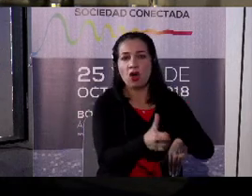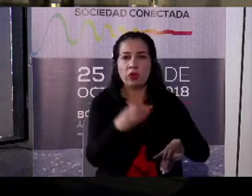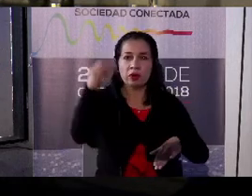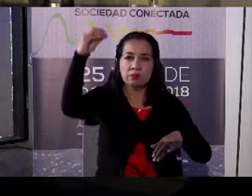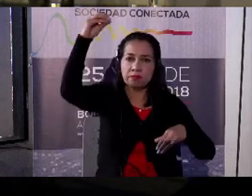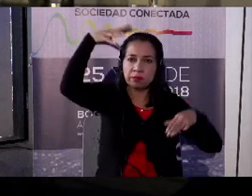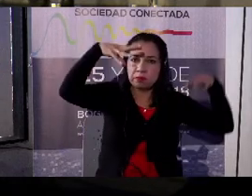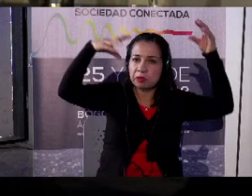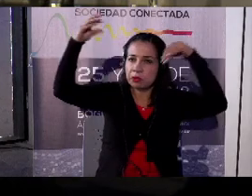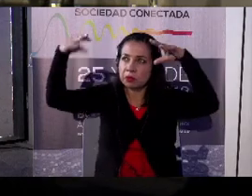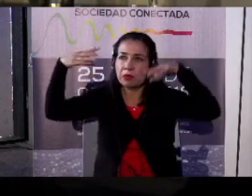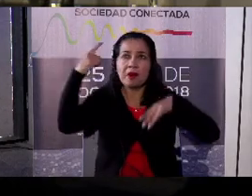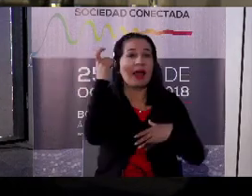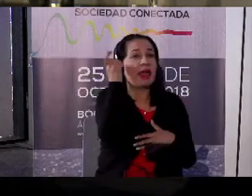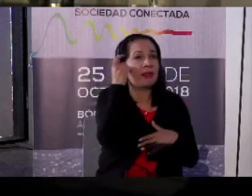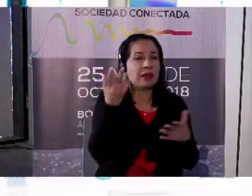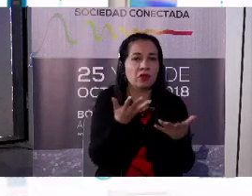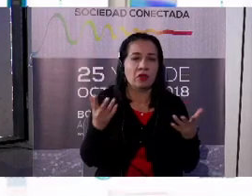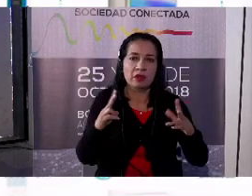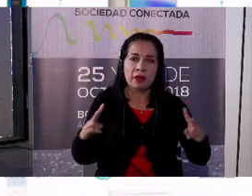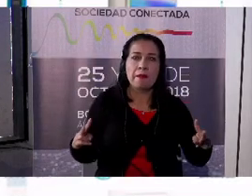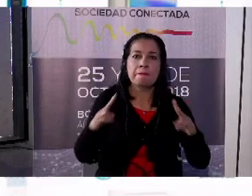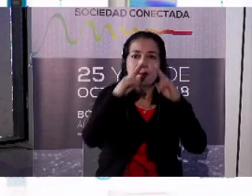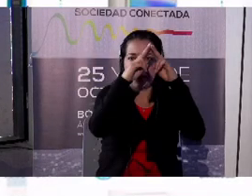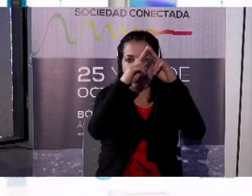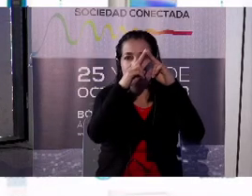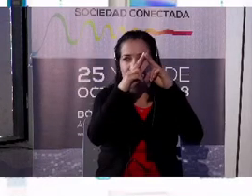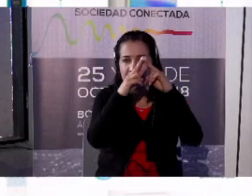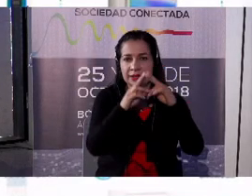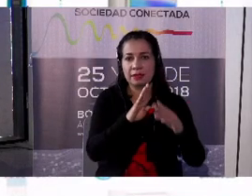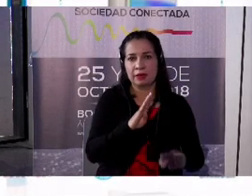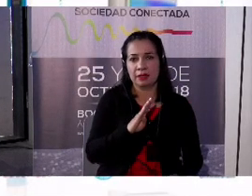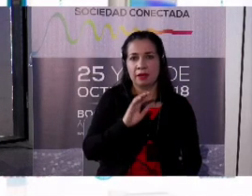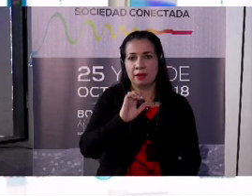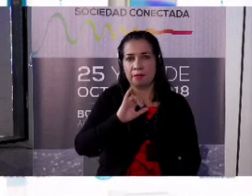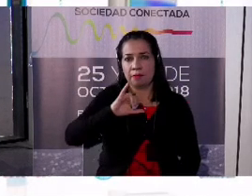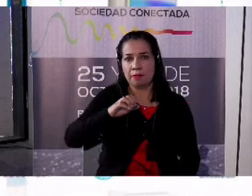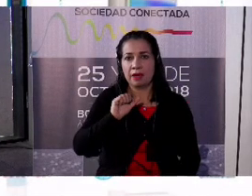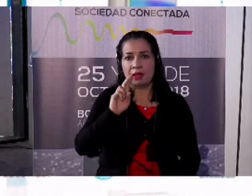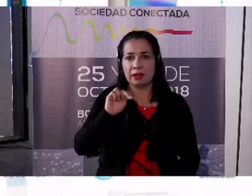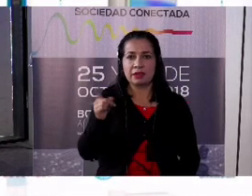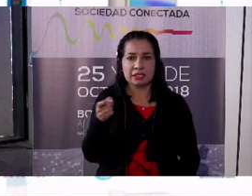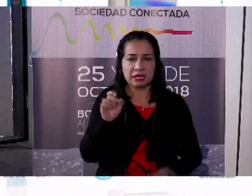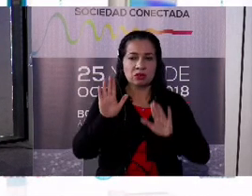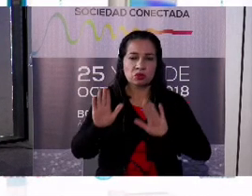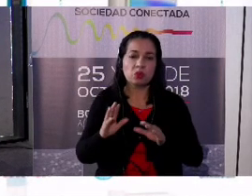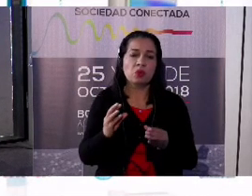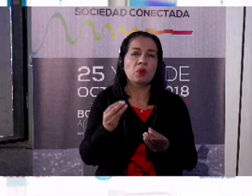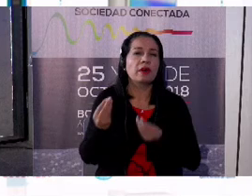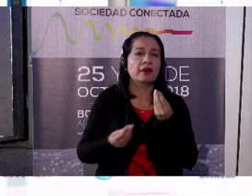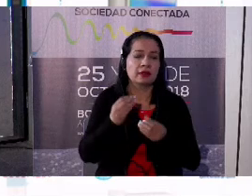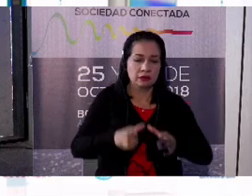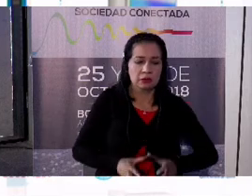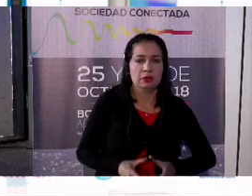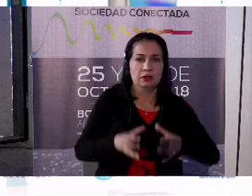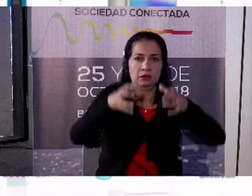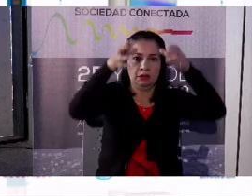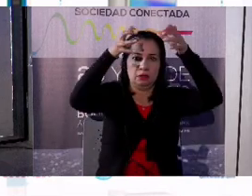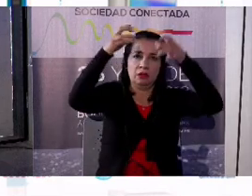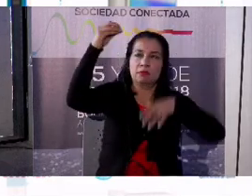desplegado en París y pijin como pueden notar usan estos postes de iluminación